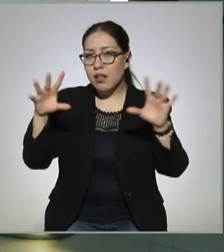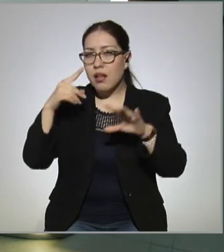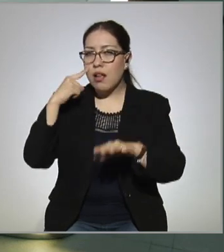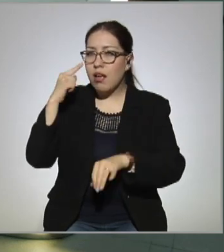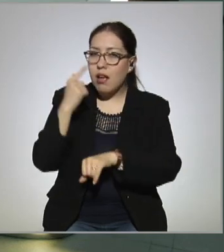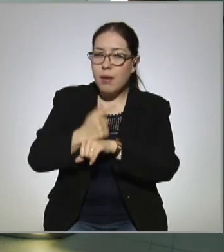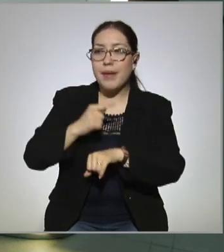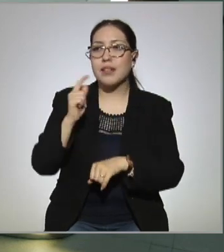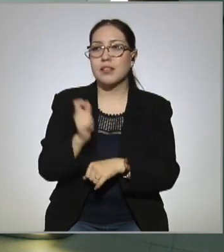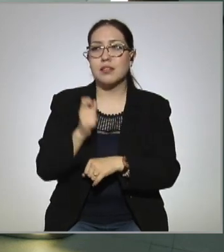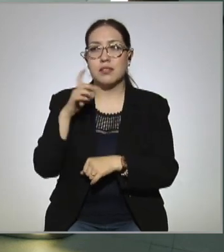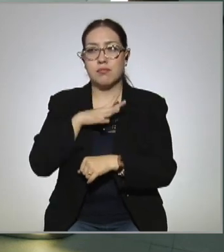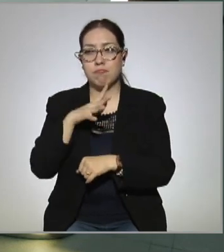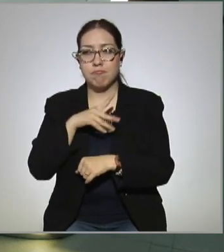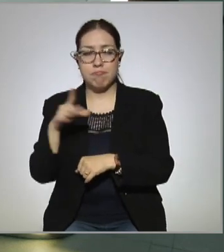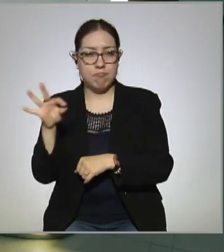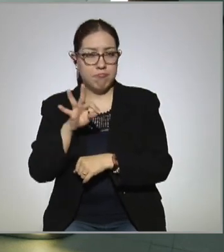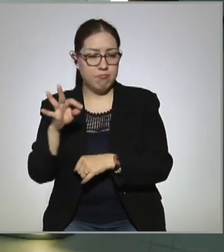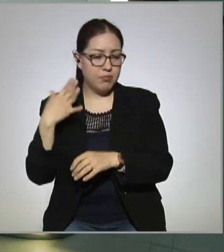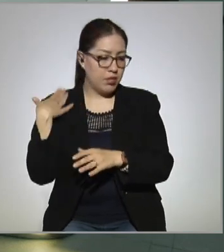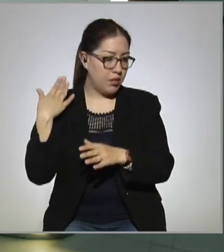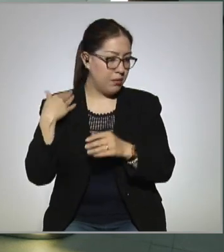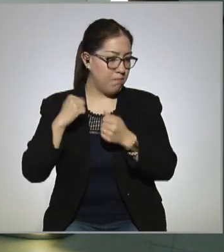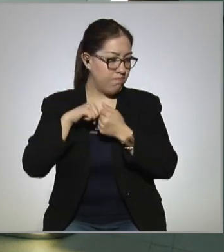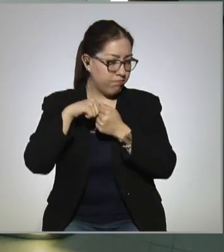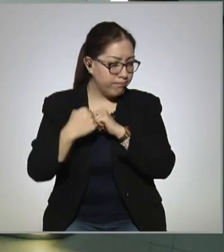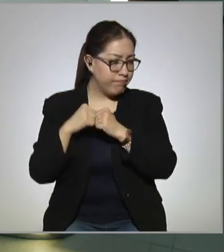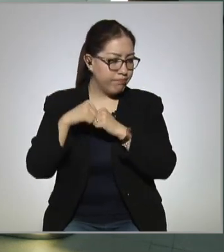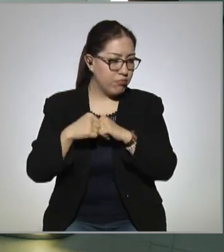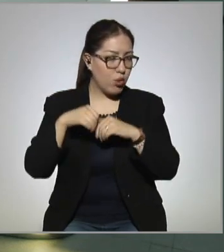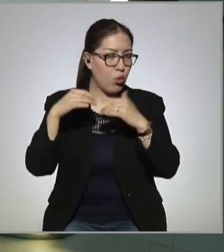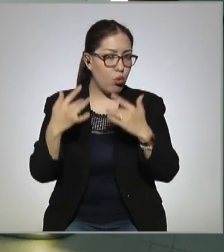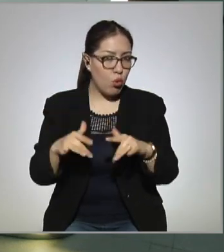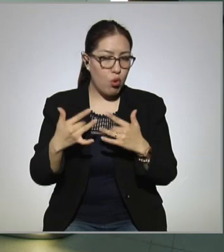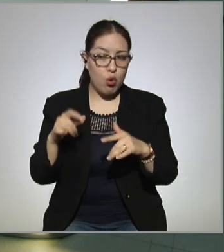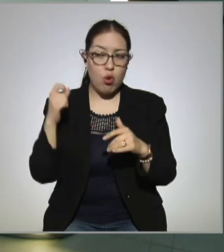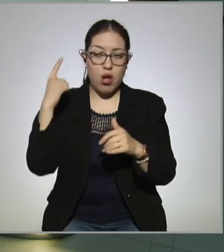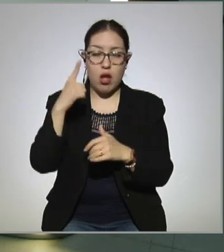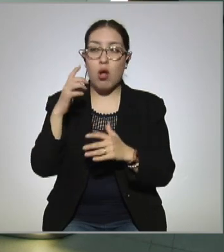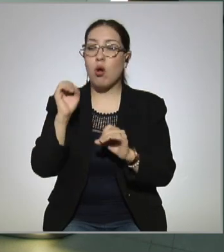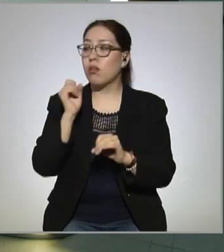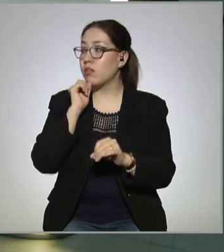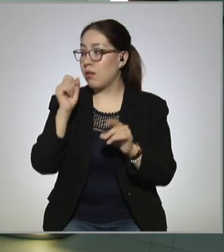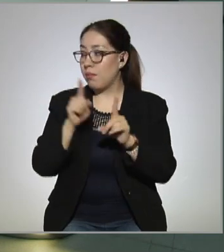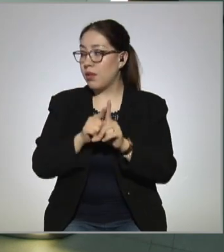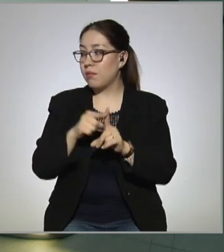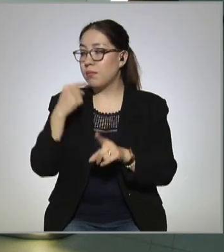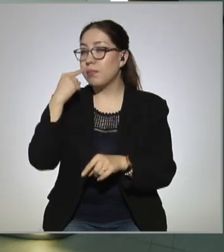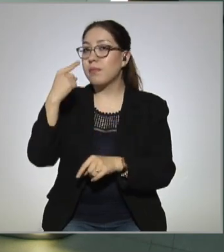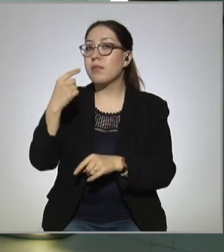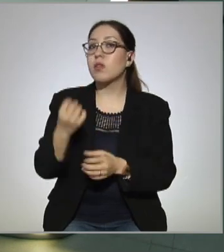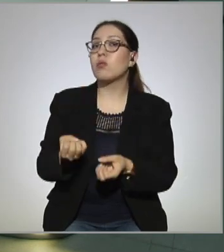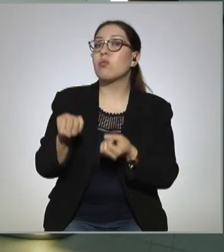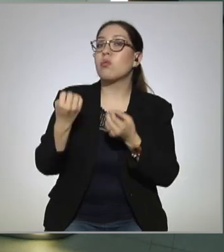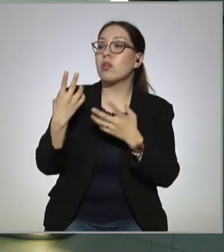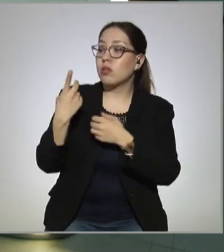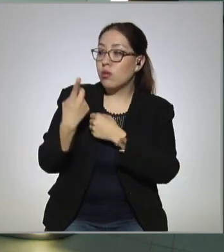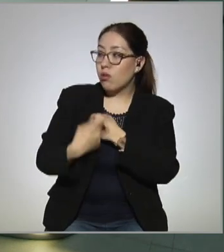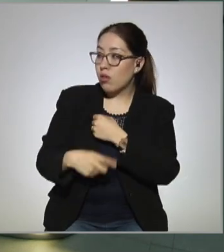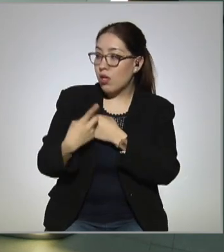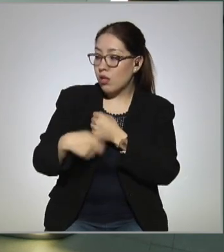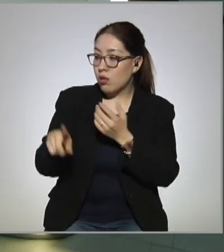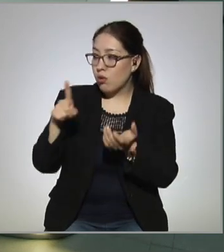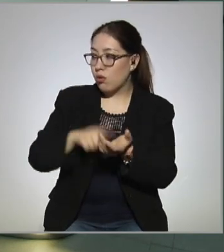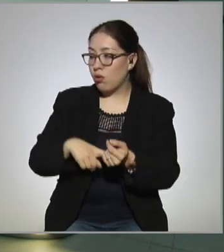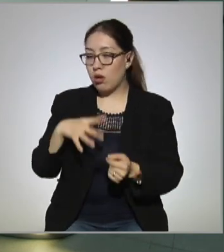si es que el tendón del mango rotador se está lastimando, y además nos va a poder decir el grado de afección del mango rotador.